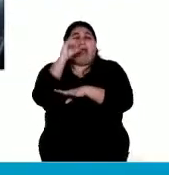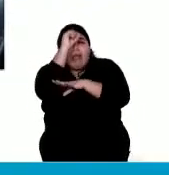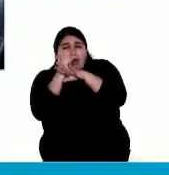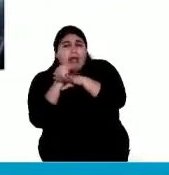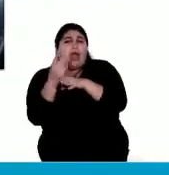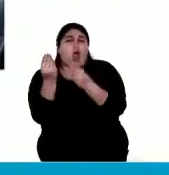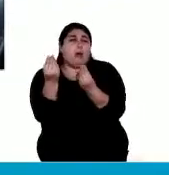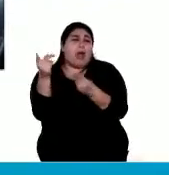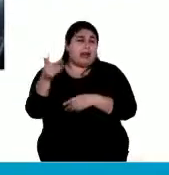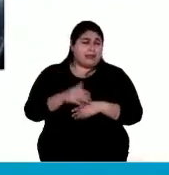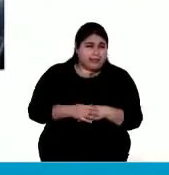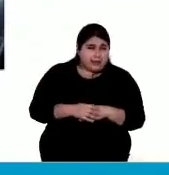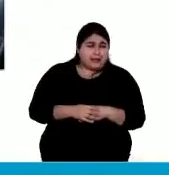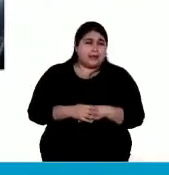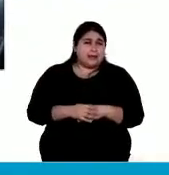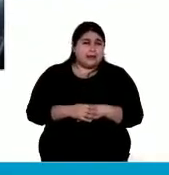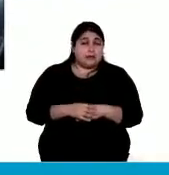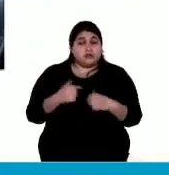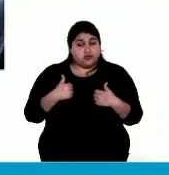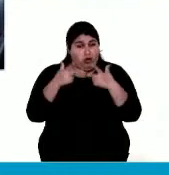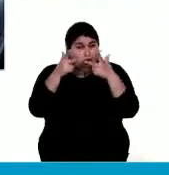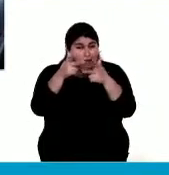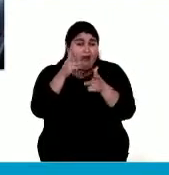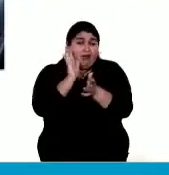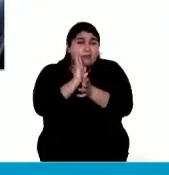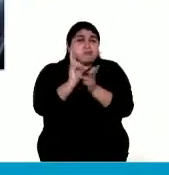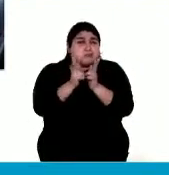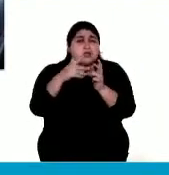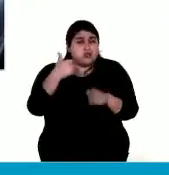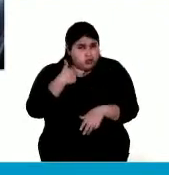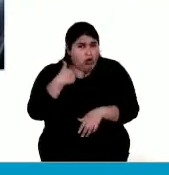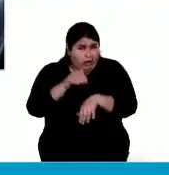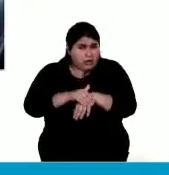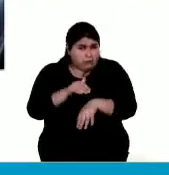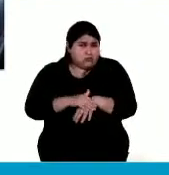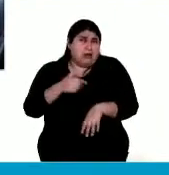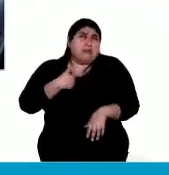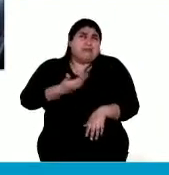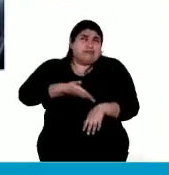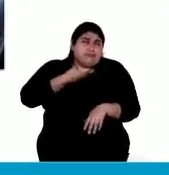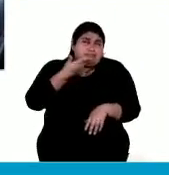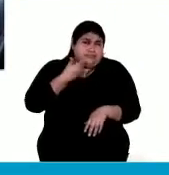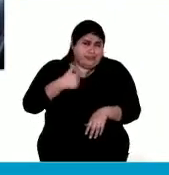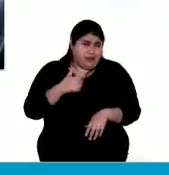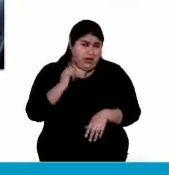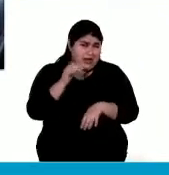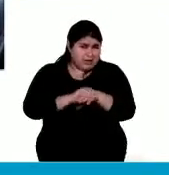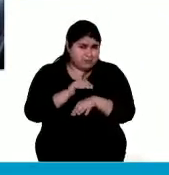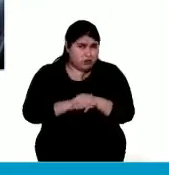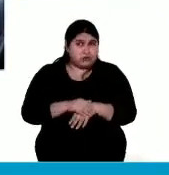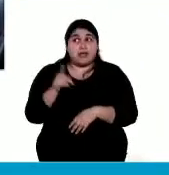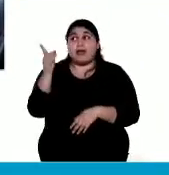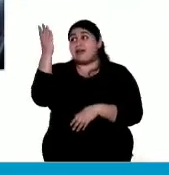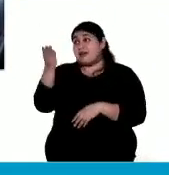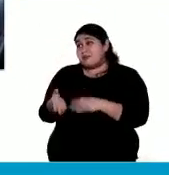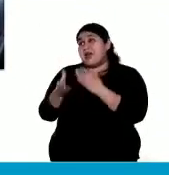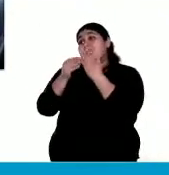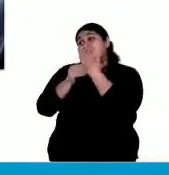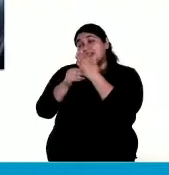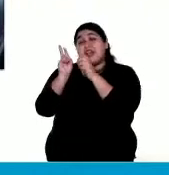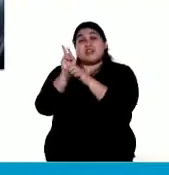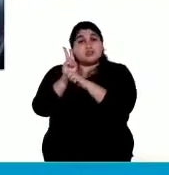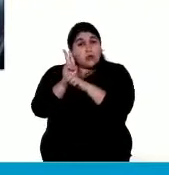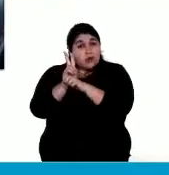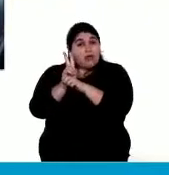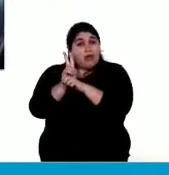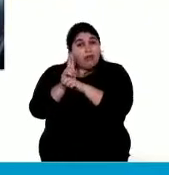una de las cosas que estoy diciendo, digo, me hago cargo. Digo, el ministro de Seguridad de la provincia